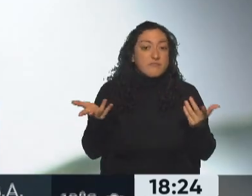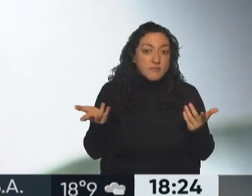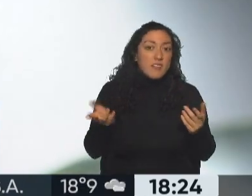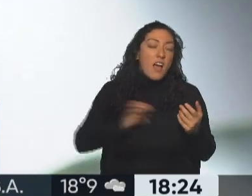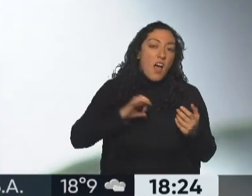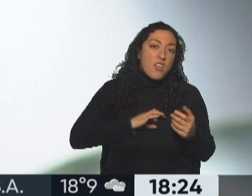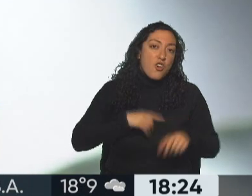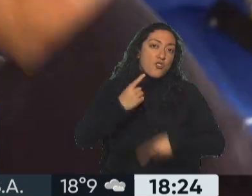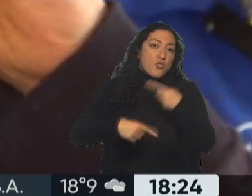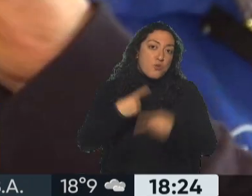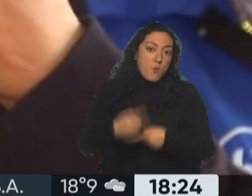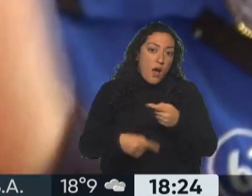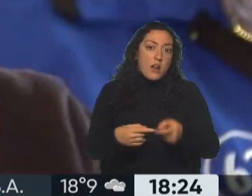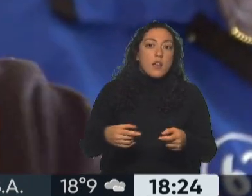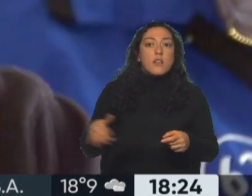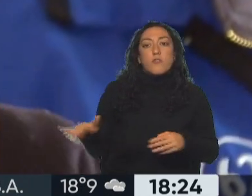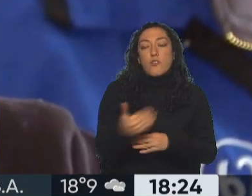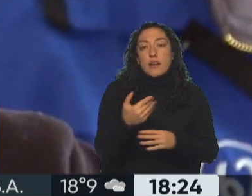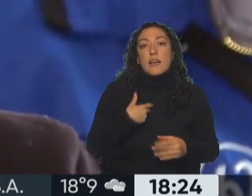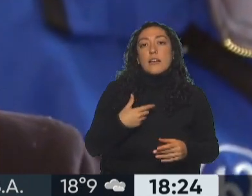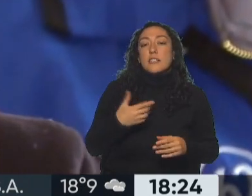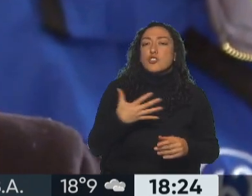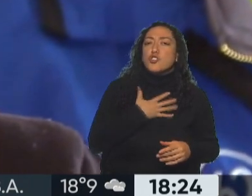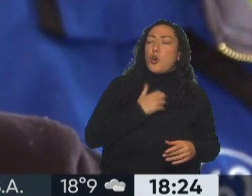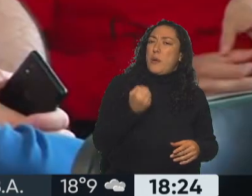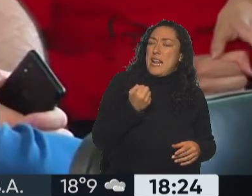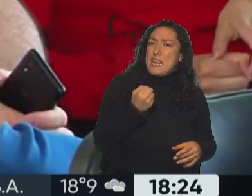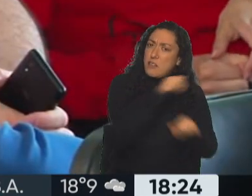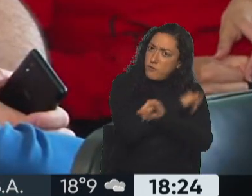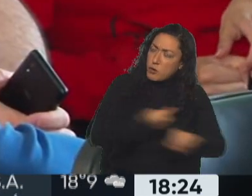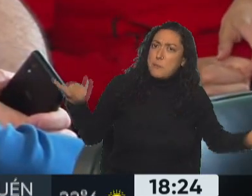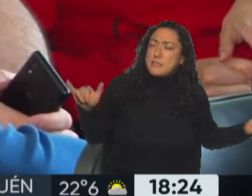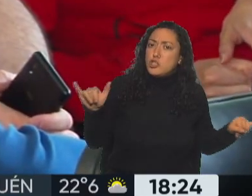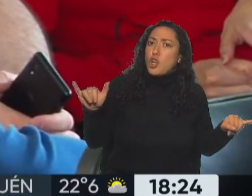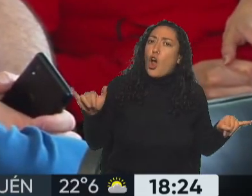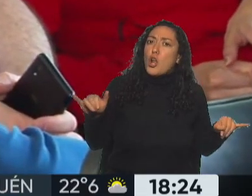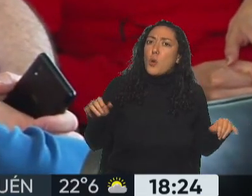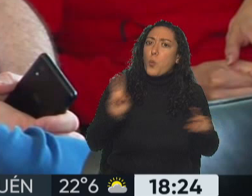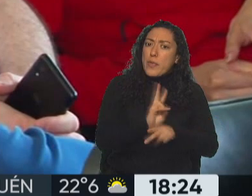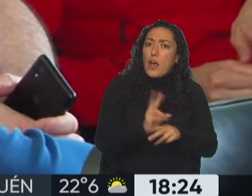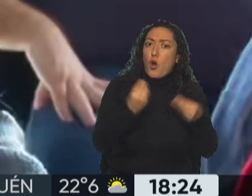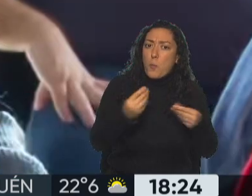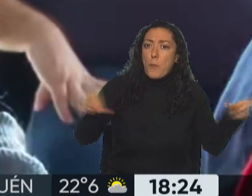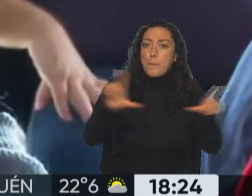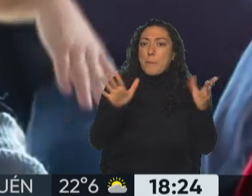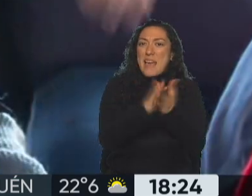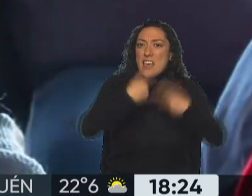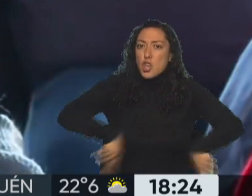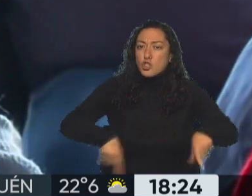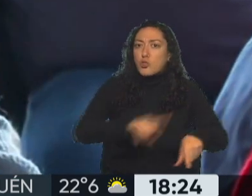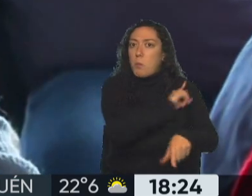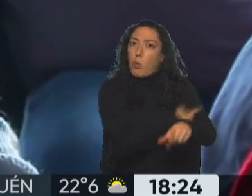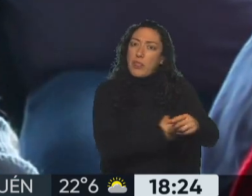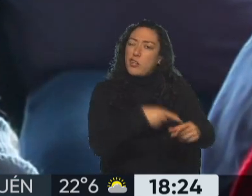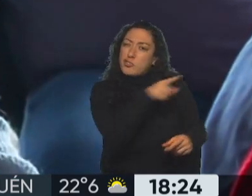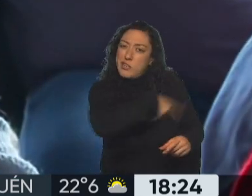estos años luego de que se fueran. Defender la soberanía informativa es precisamente no dejar que los medios concentrados sean